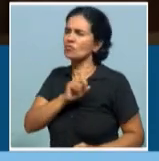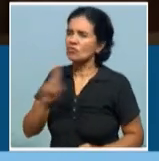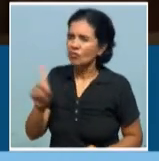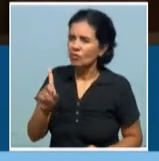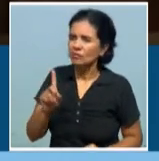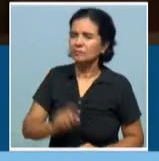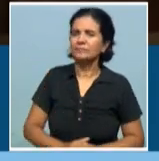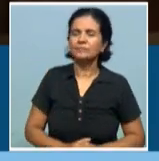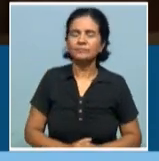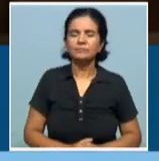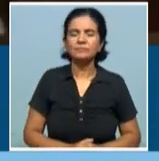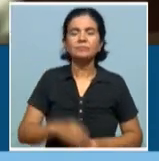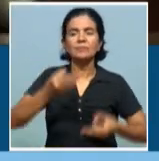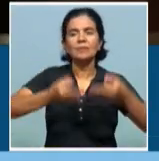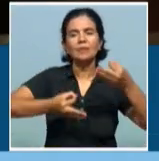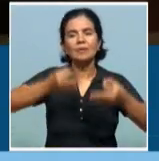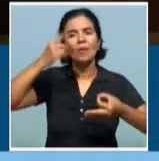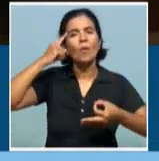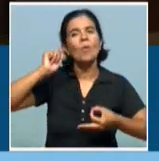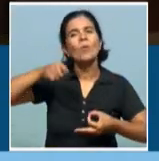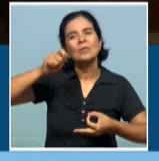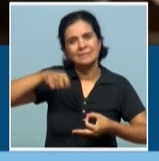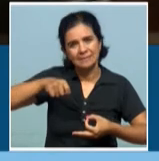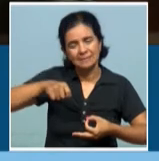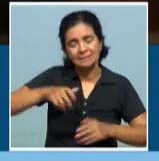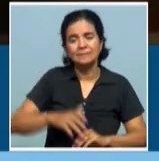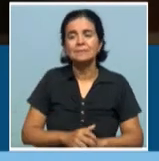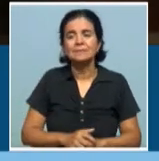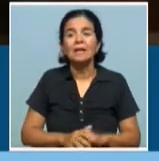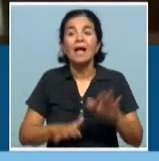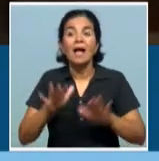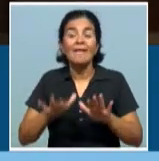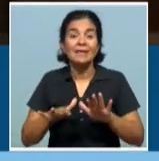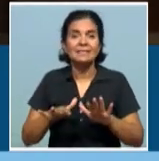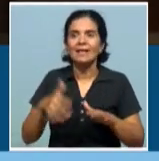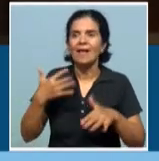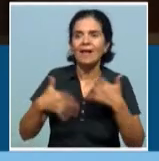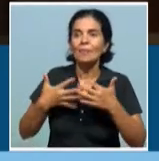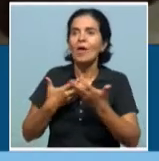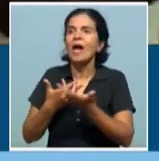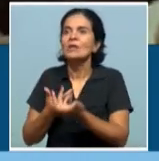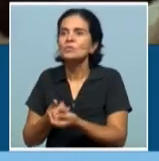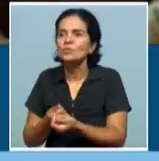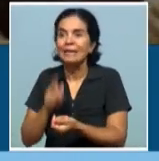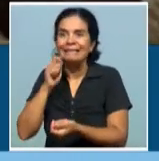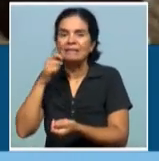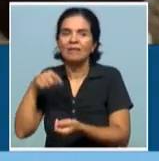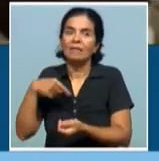El sistema judicial, que da respuestas maravillosas y a veces no tanto, y a veces no son